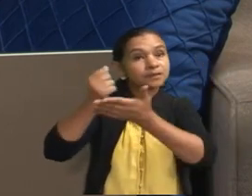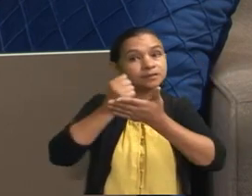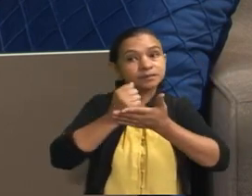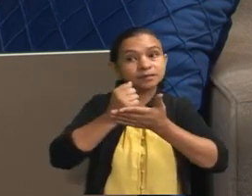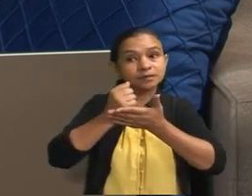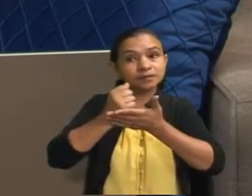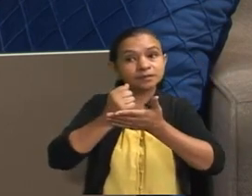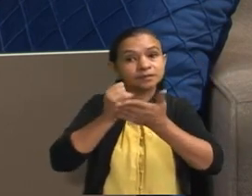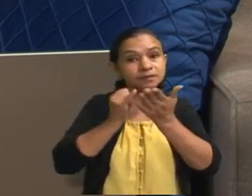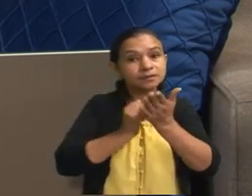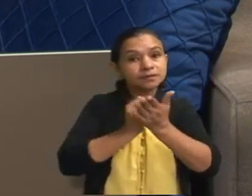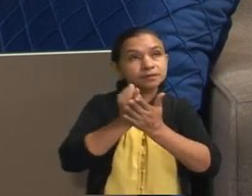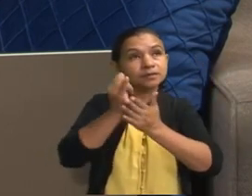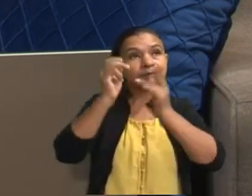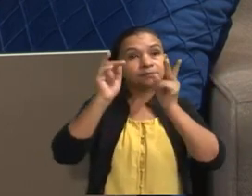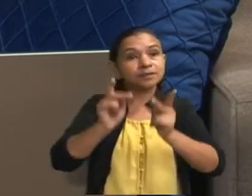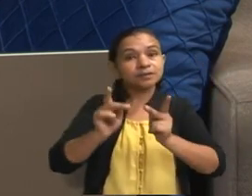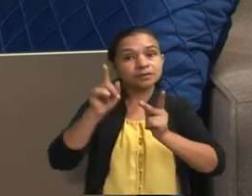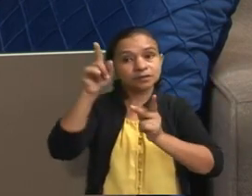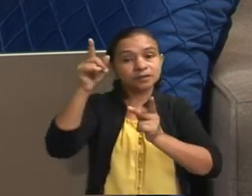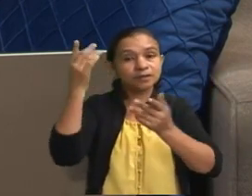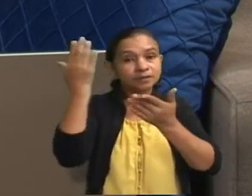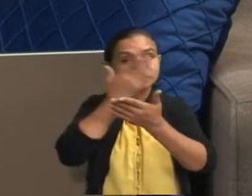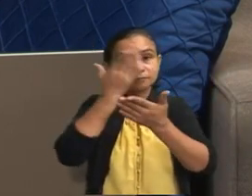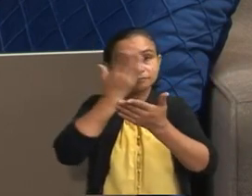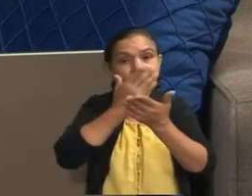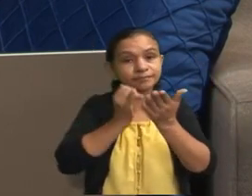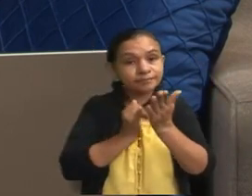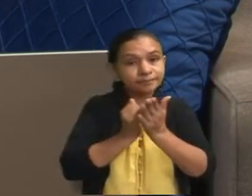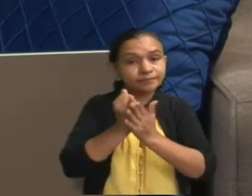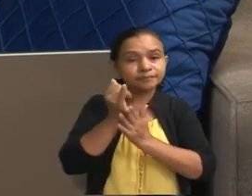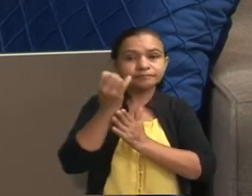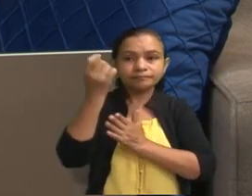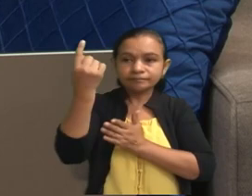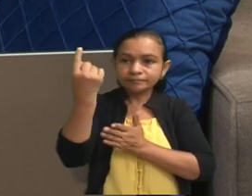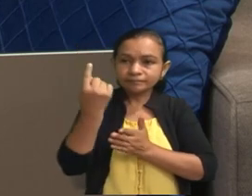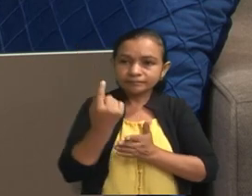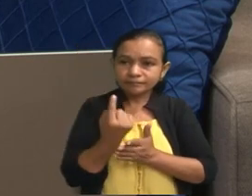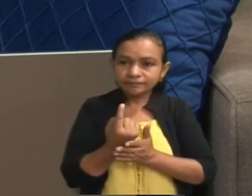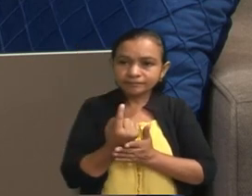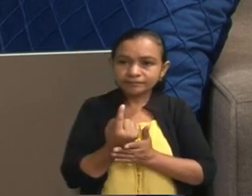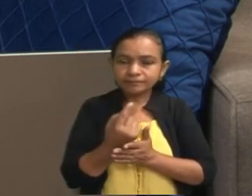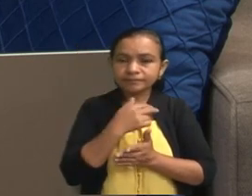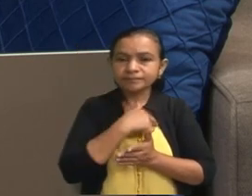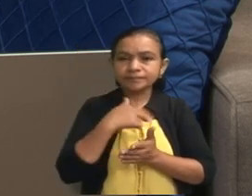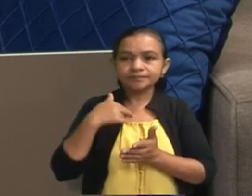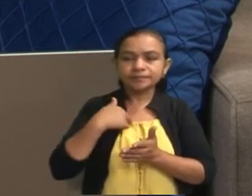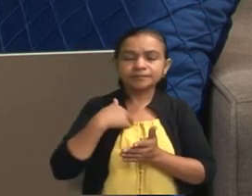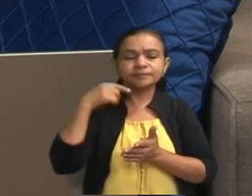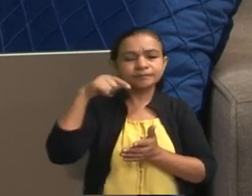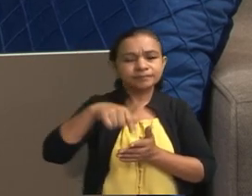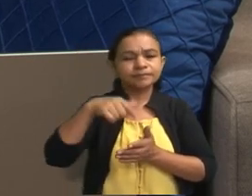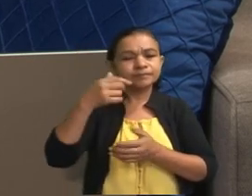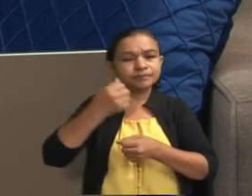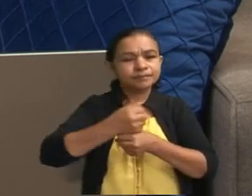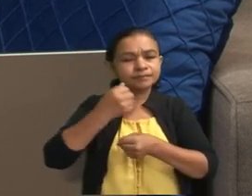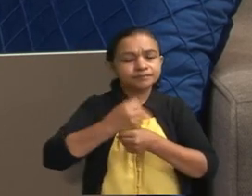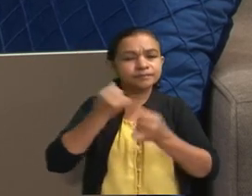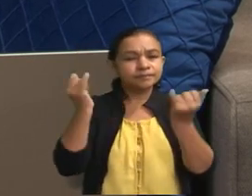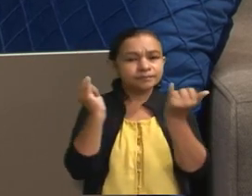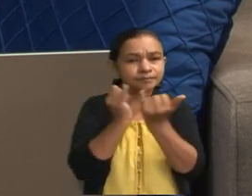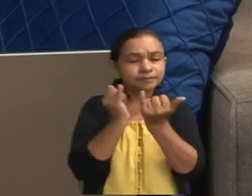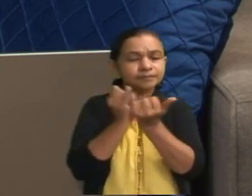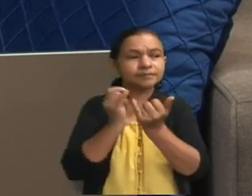científicos japoneses que nos ayudaron a entender el cómo funciona esto. También